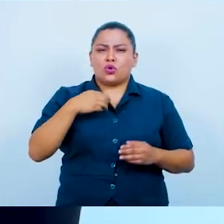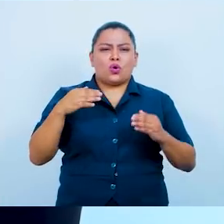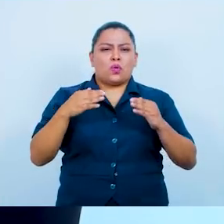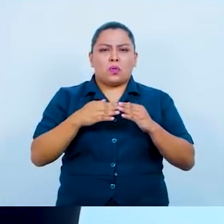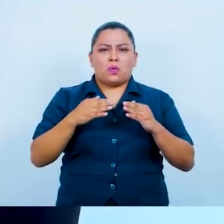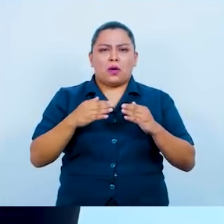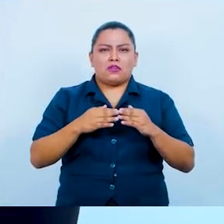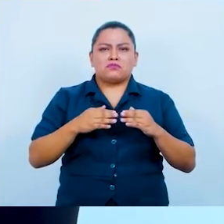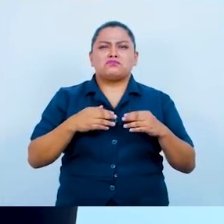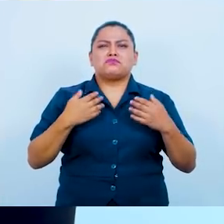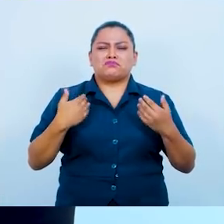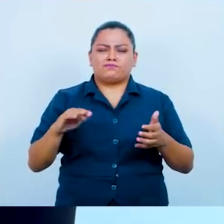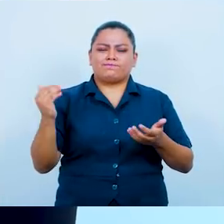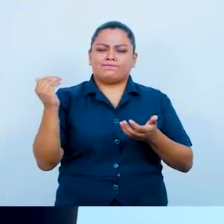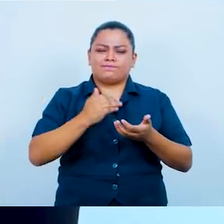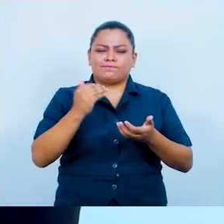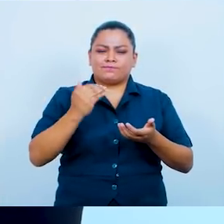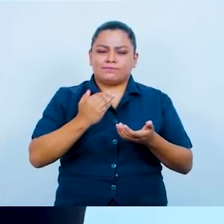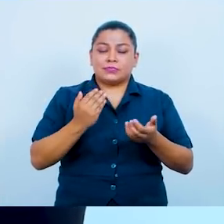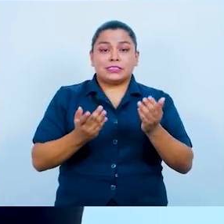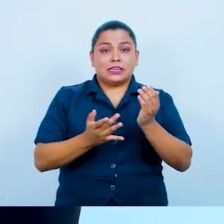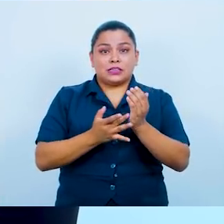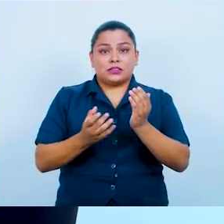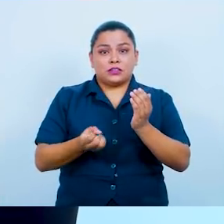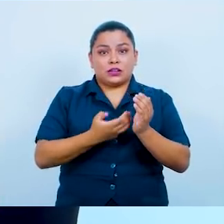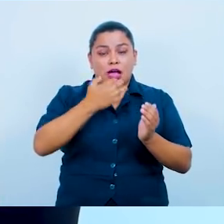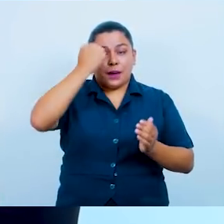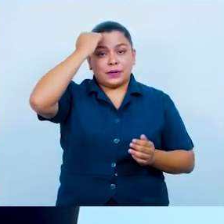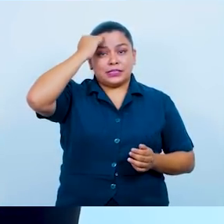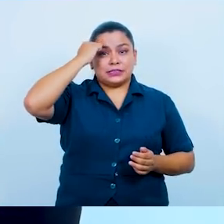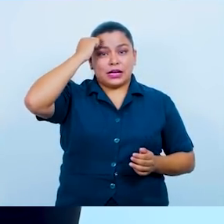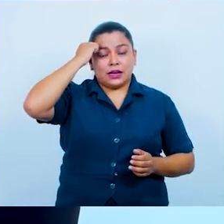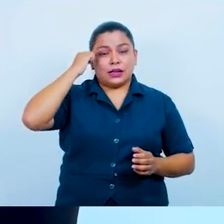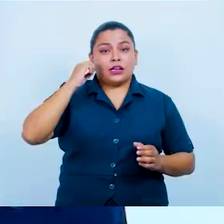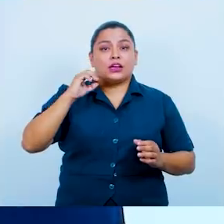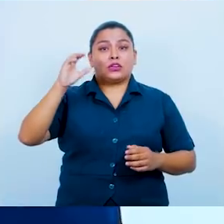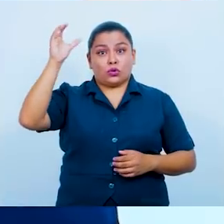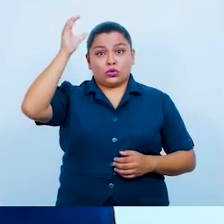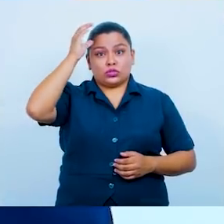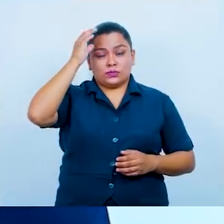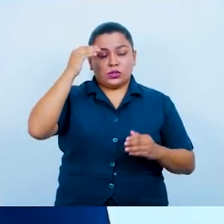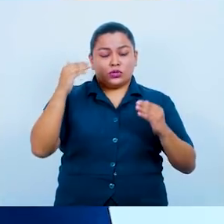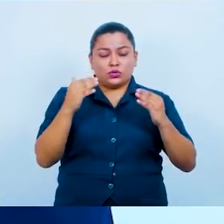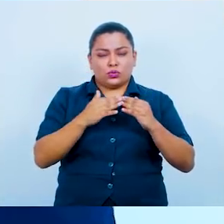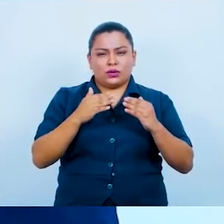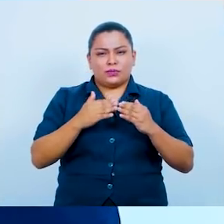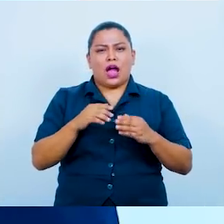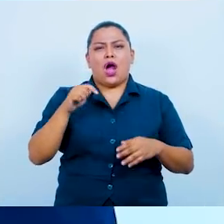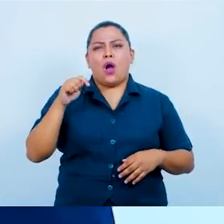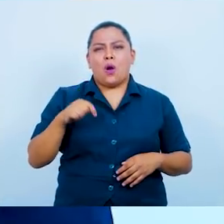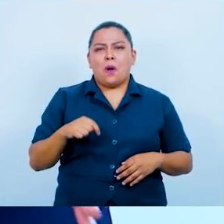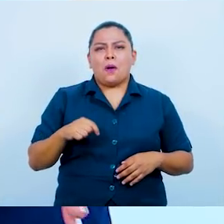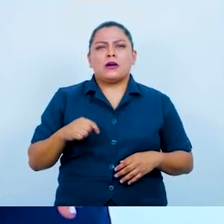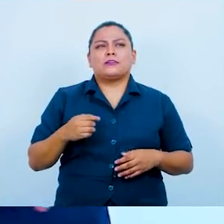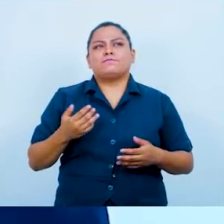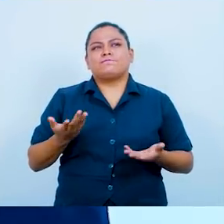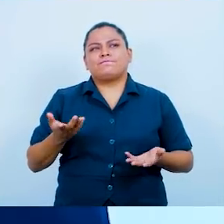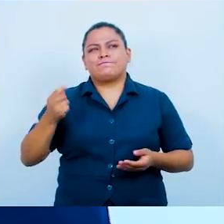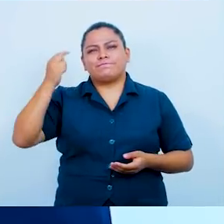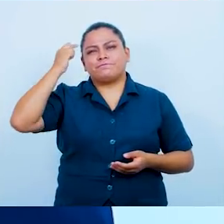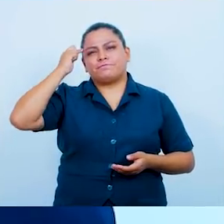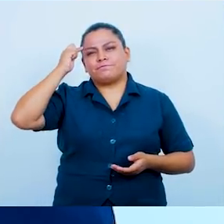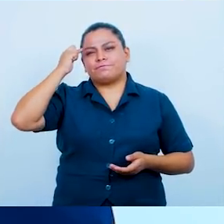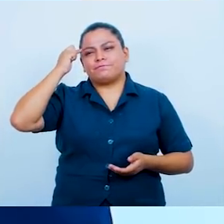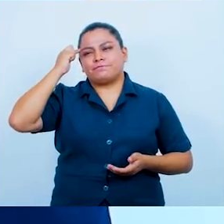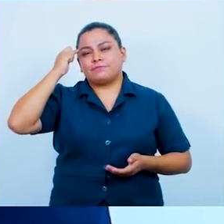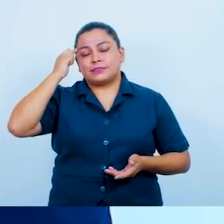facilitado aprendizajes desde las tecnologías del aprendizaje y el conocimiento. Ahora bien, esto me ha llevado a pensar que